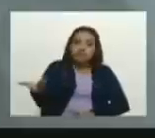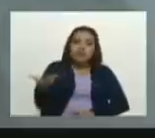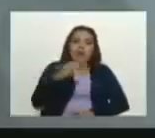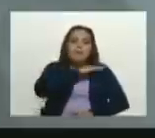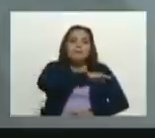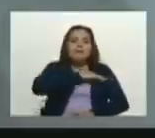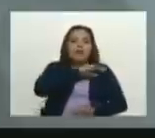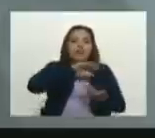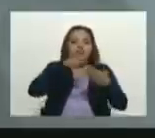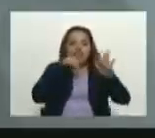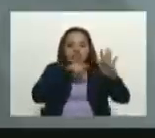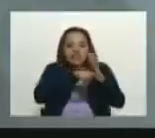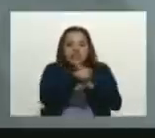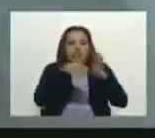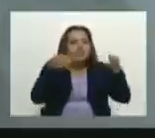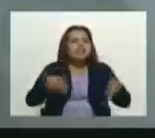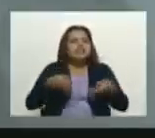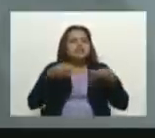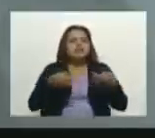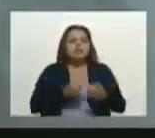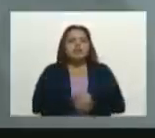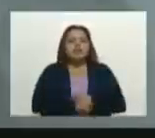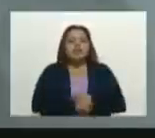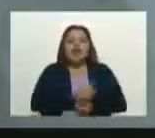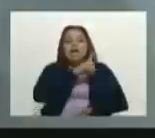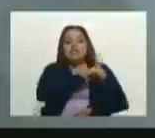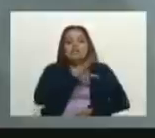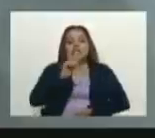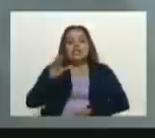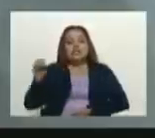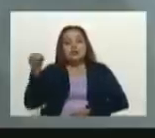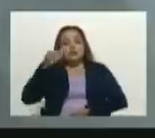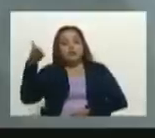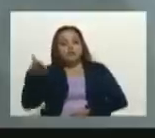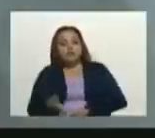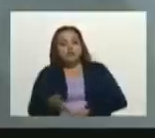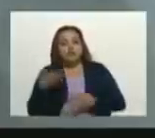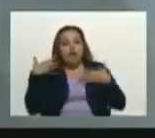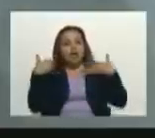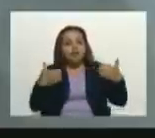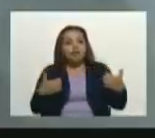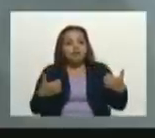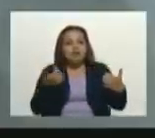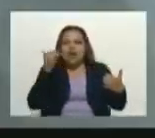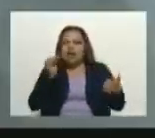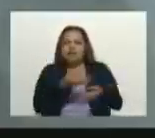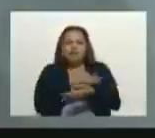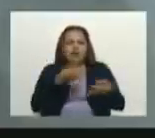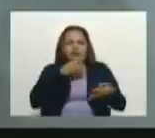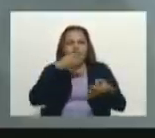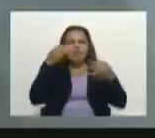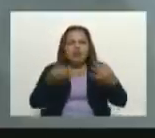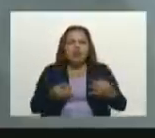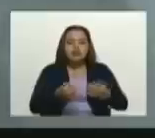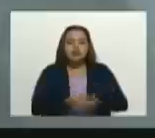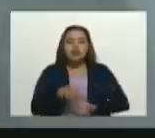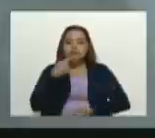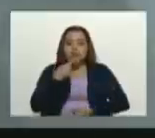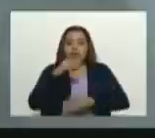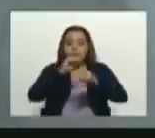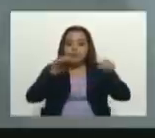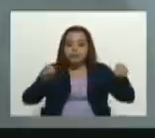misión Barrio Adentro, 100% salud. Así que es maravilloso, de verdad. Y lo que iba a decirle